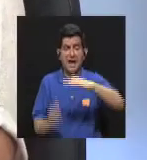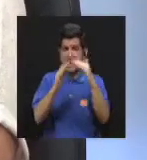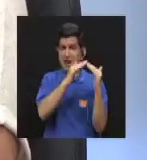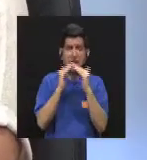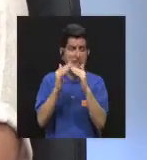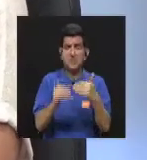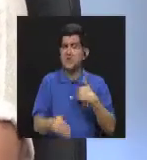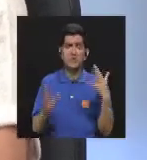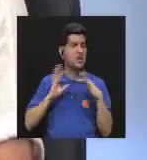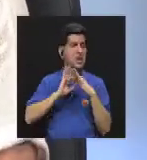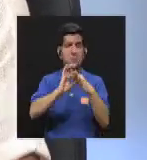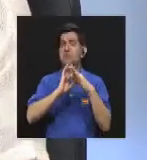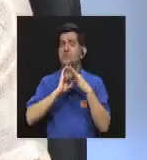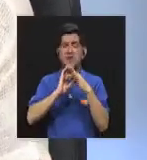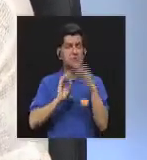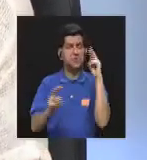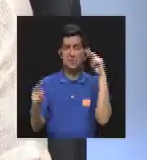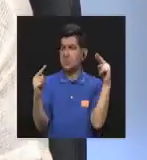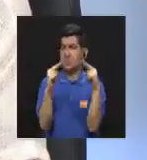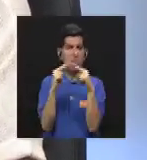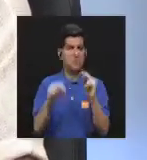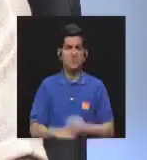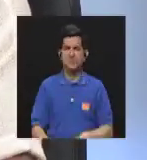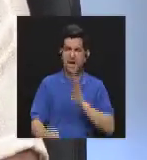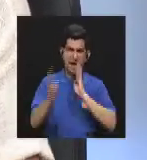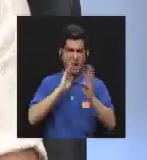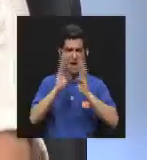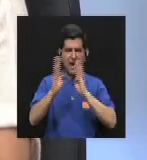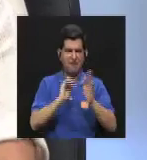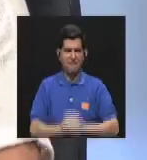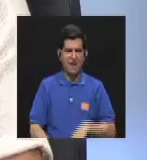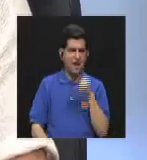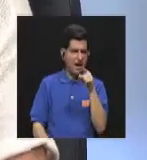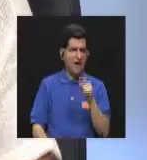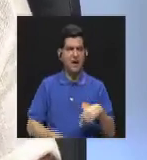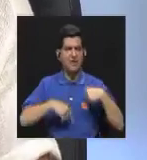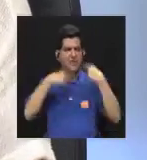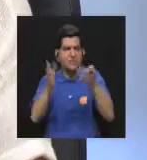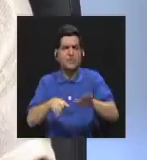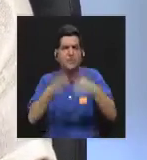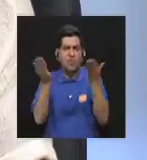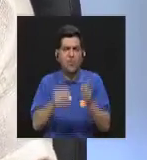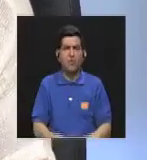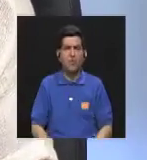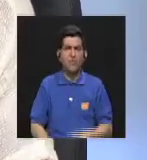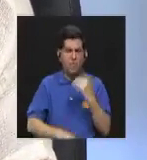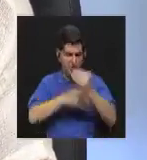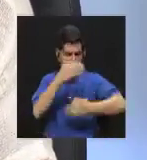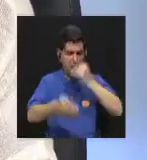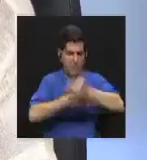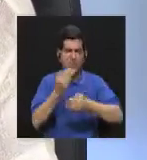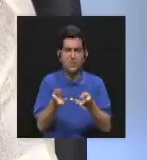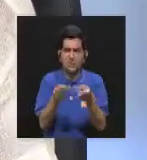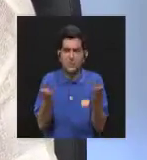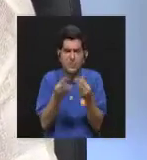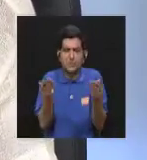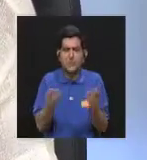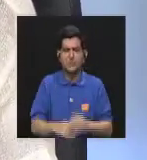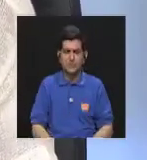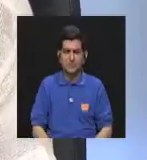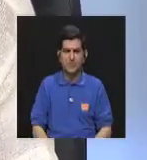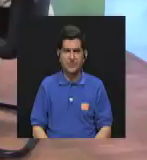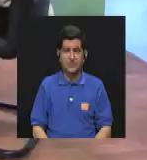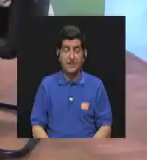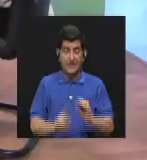no tenemos relación con ellos, no los conocemos. Hablemos un poco de cómo llegaron allá y las condiciones de producción que tenían, tal vez, Katia.